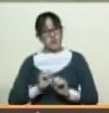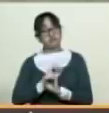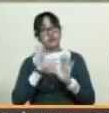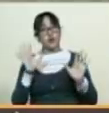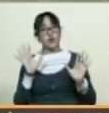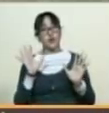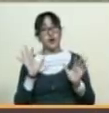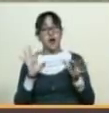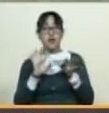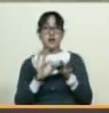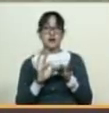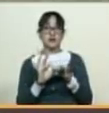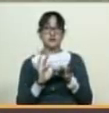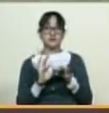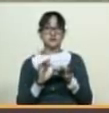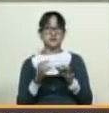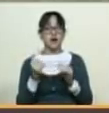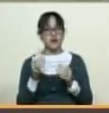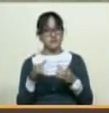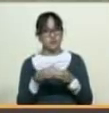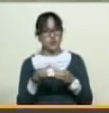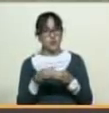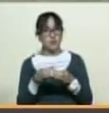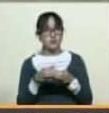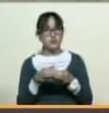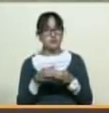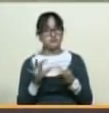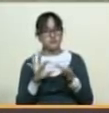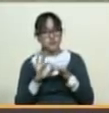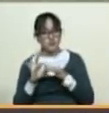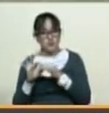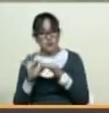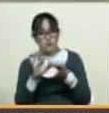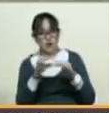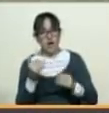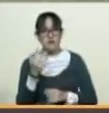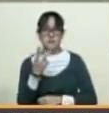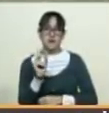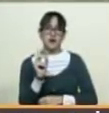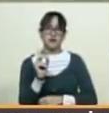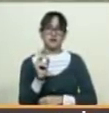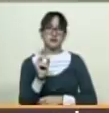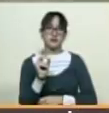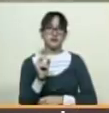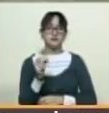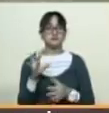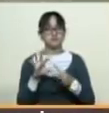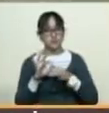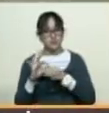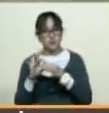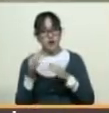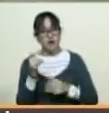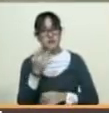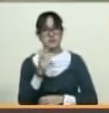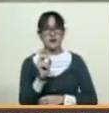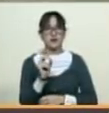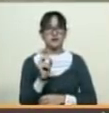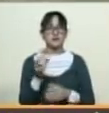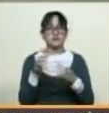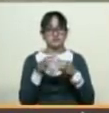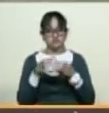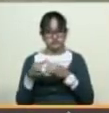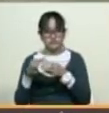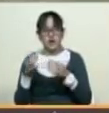por alianza. O sea, tienes un candidato y sus aliados tienen 20. Tienes otro candidato y sus aliados tienes 20. Tienes otro